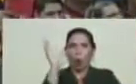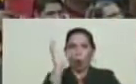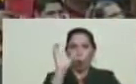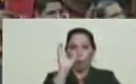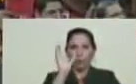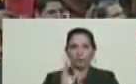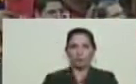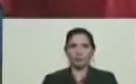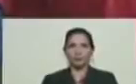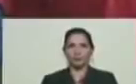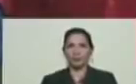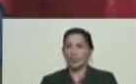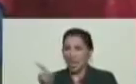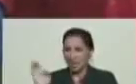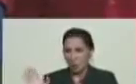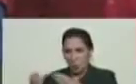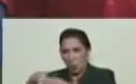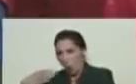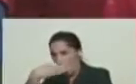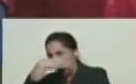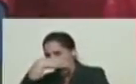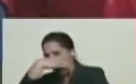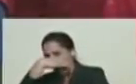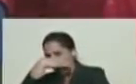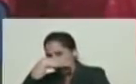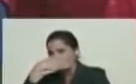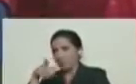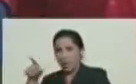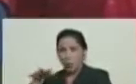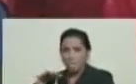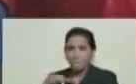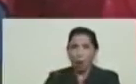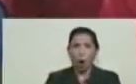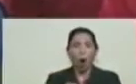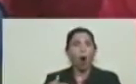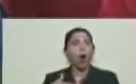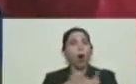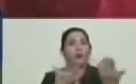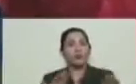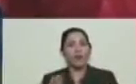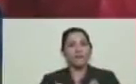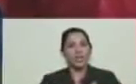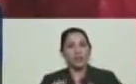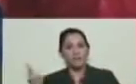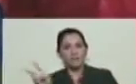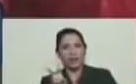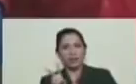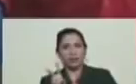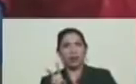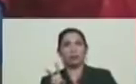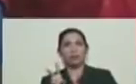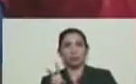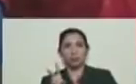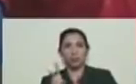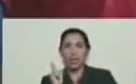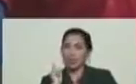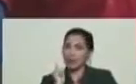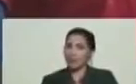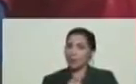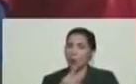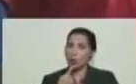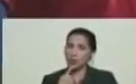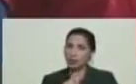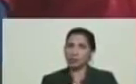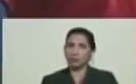criminal que atenta contra la vida de todos los venezolanos y las venezolanas. Nosotros tenemos que decirle que este